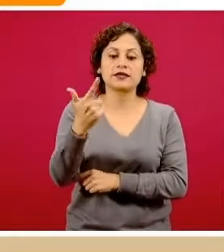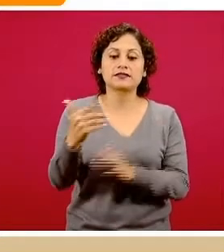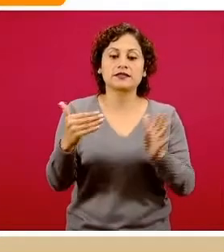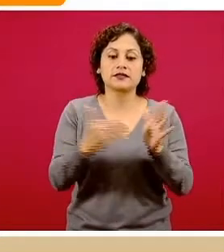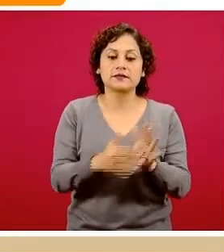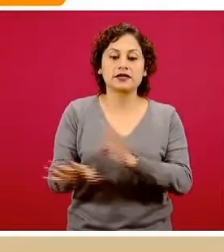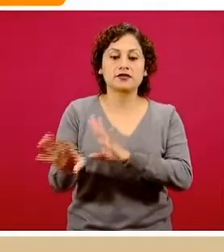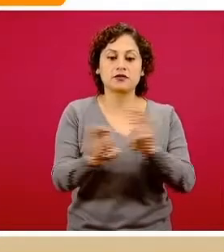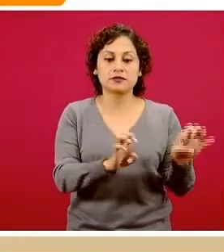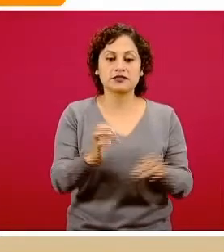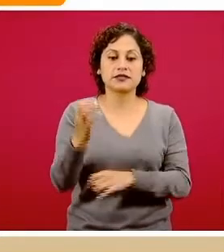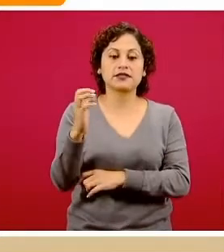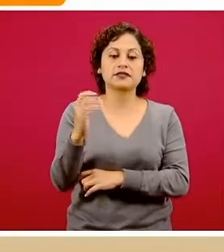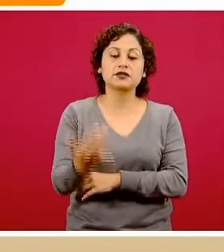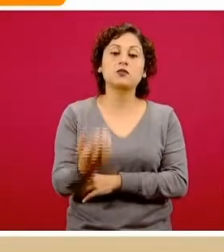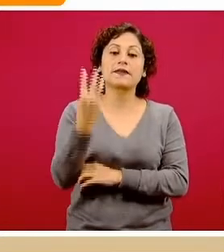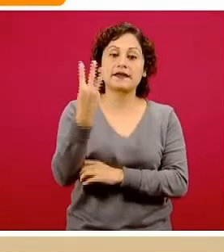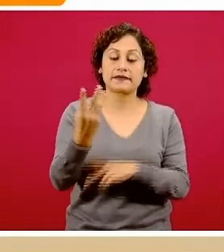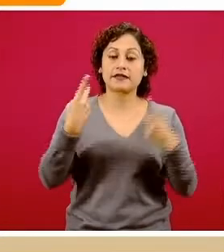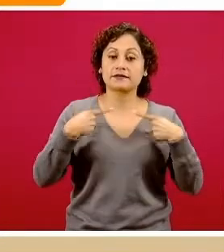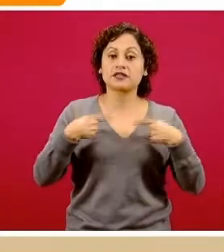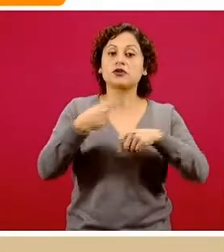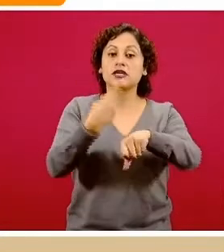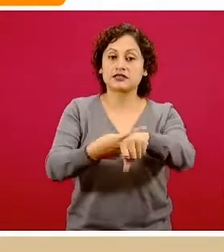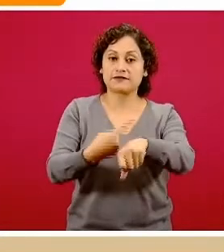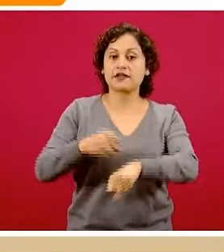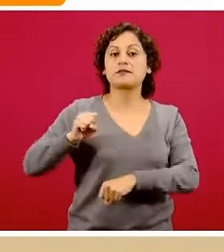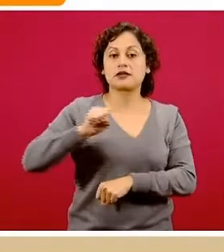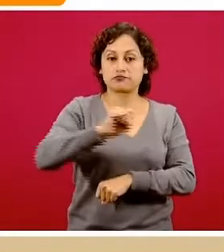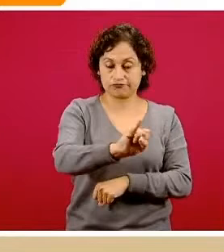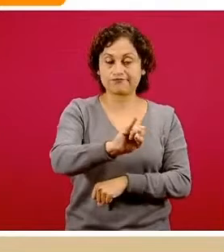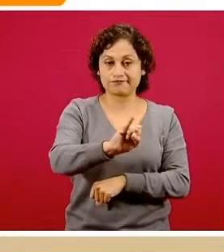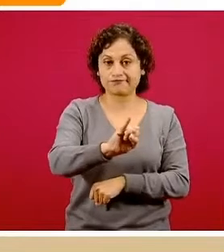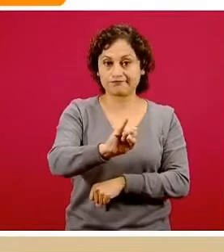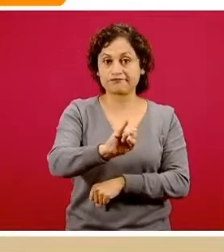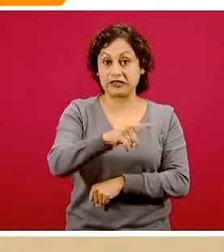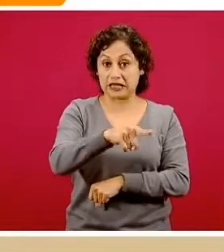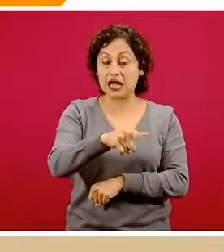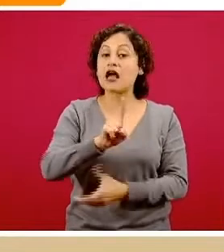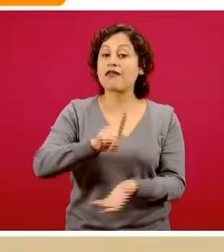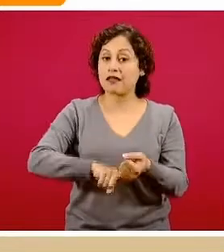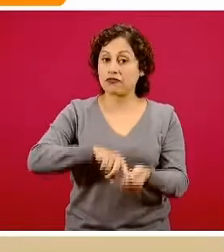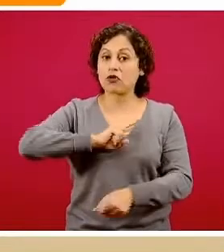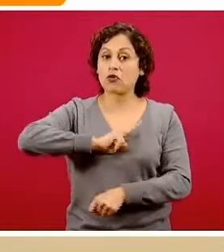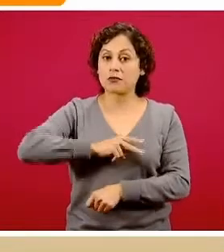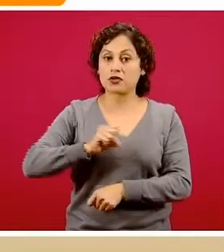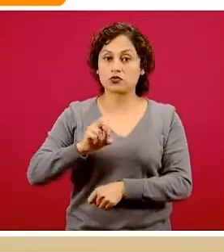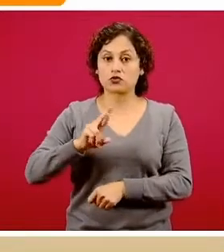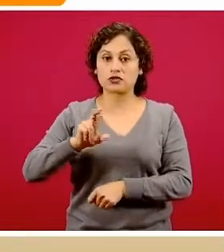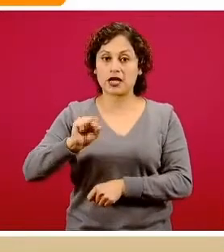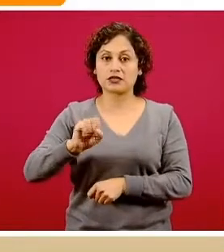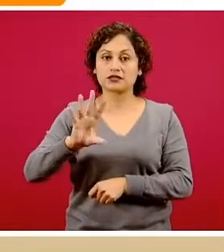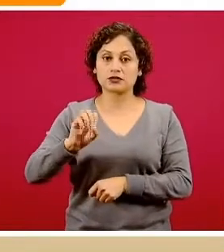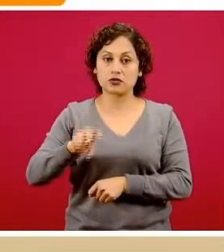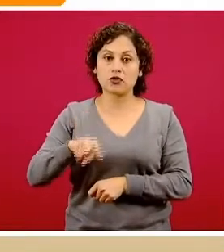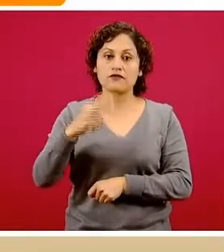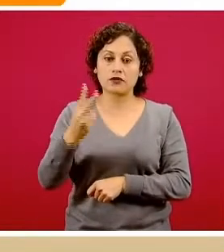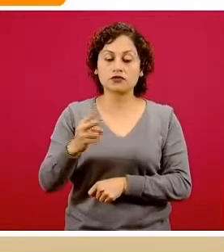757.953 personas enfermas con una prueba positiva al virus SARS-CoV-2. También a